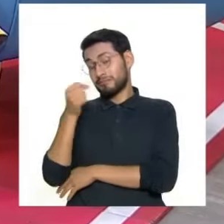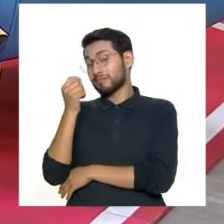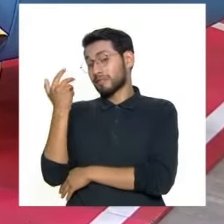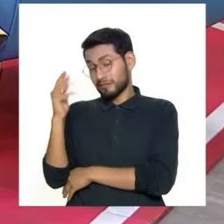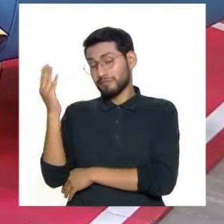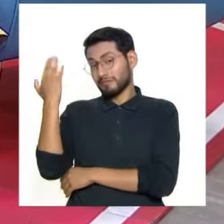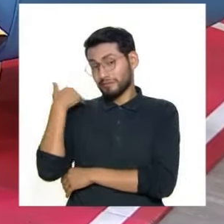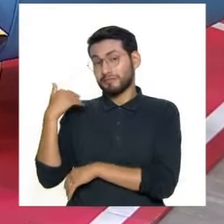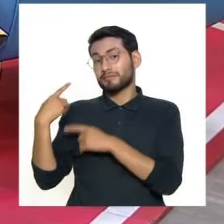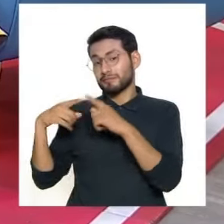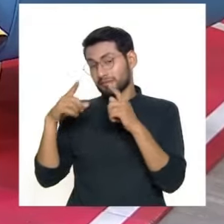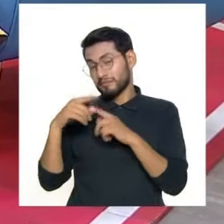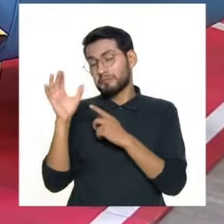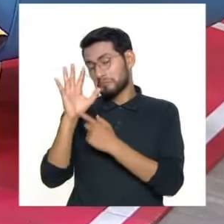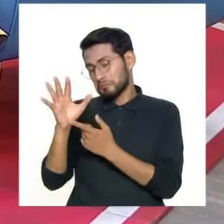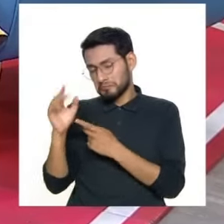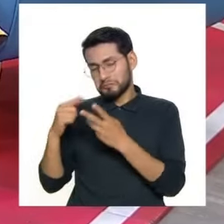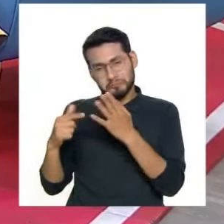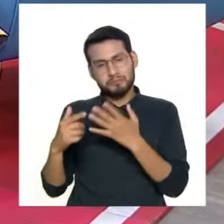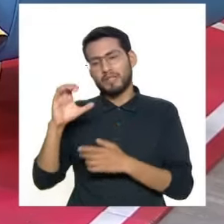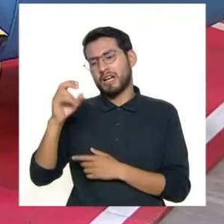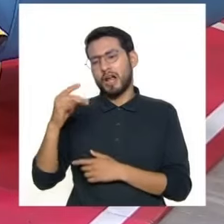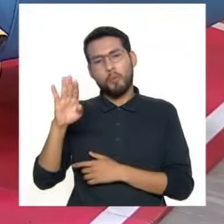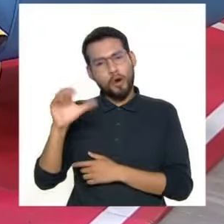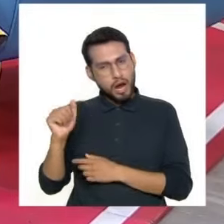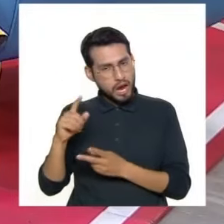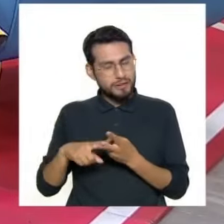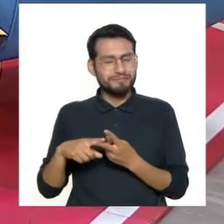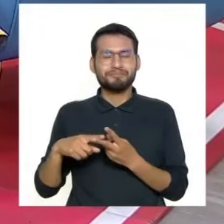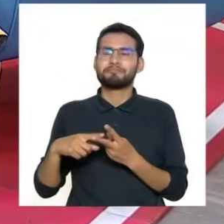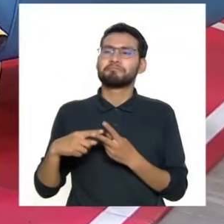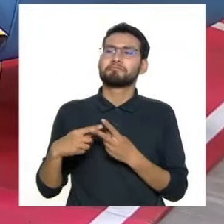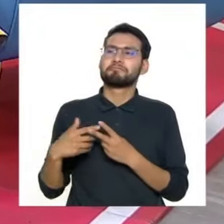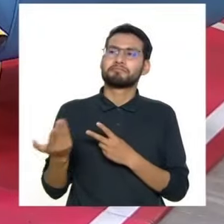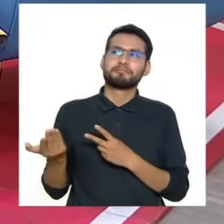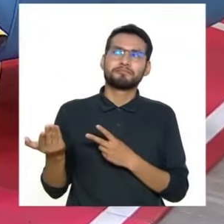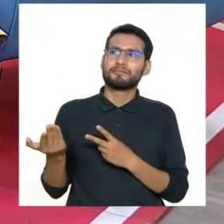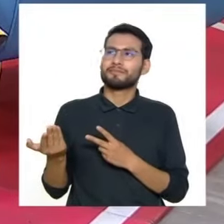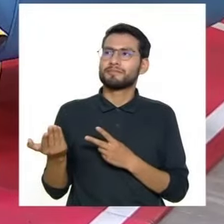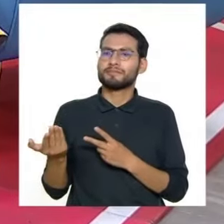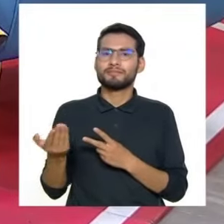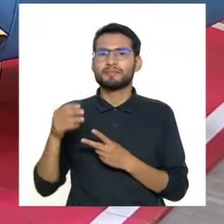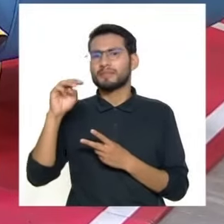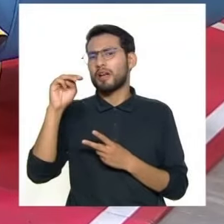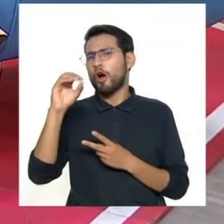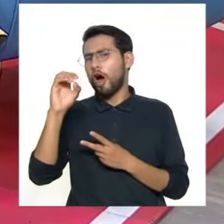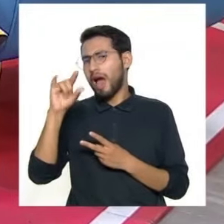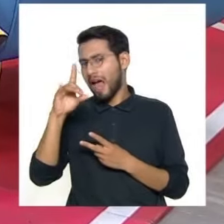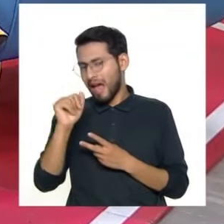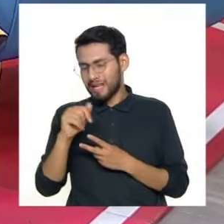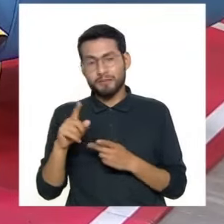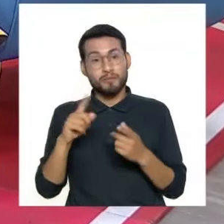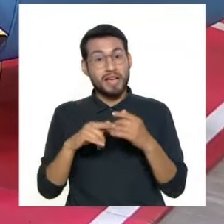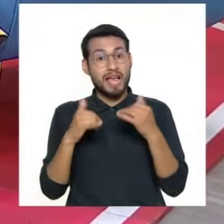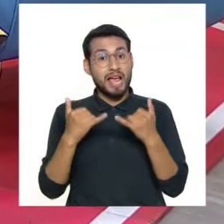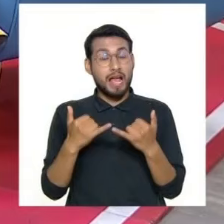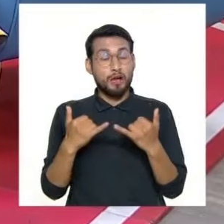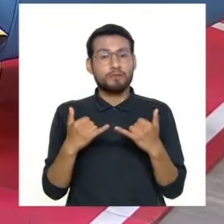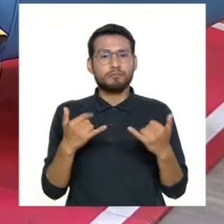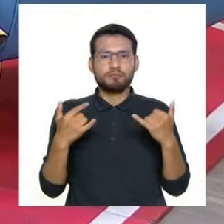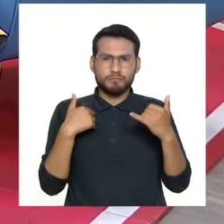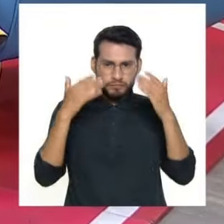algunos bals en algunas presentaciones hemos cantado chabuca hemos cantado este a Manuel cost Ojeda pero ahora vamos a a